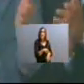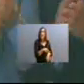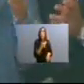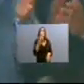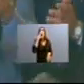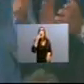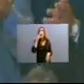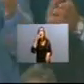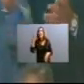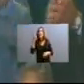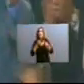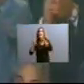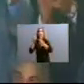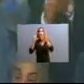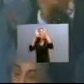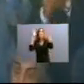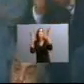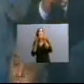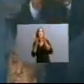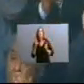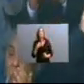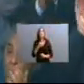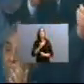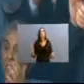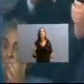la geopolítica internacional.